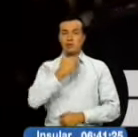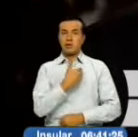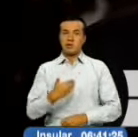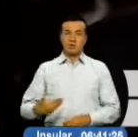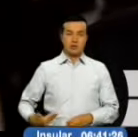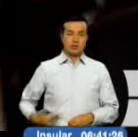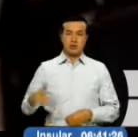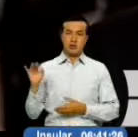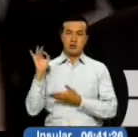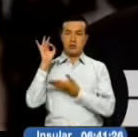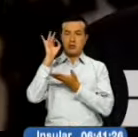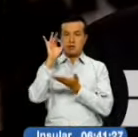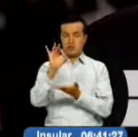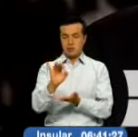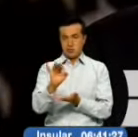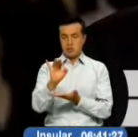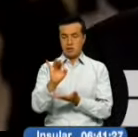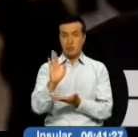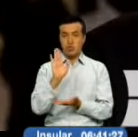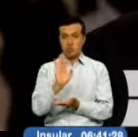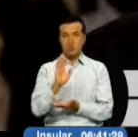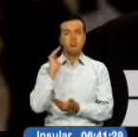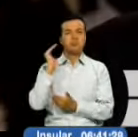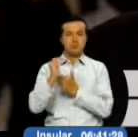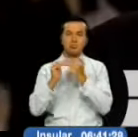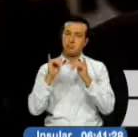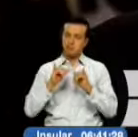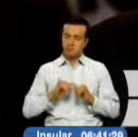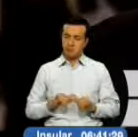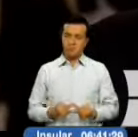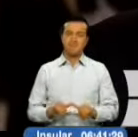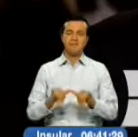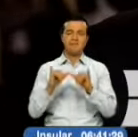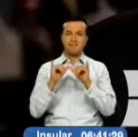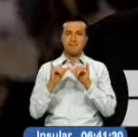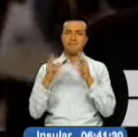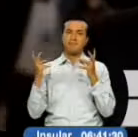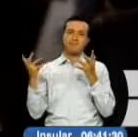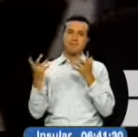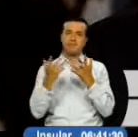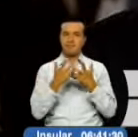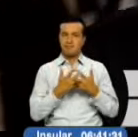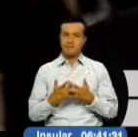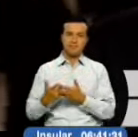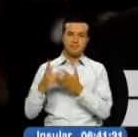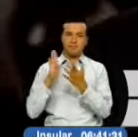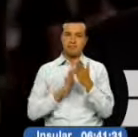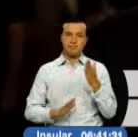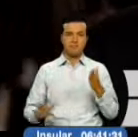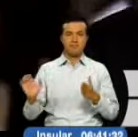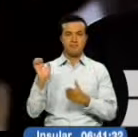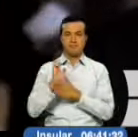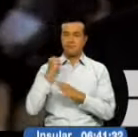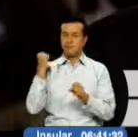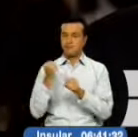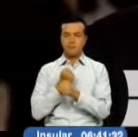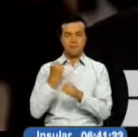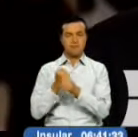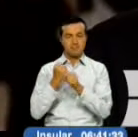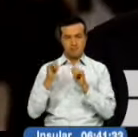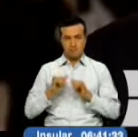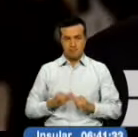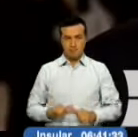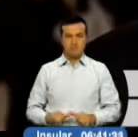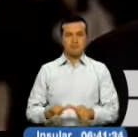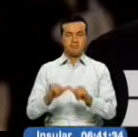presidente electo pueda dar los pasos necesarios para reconciliar el Ecuador y poder trabajar